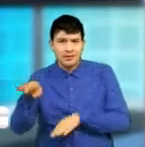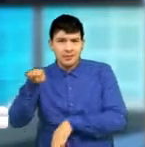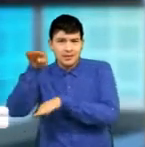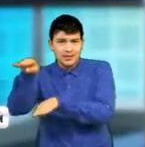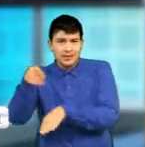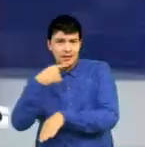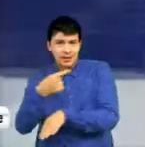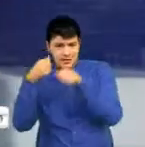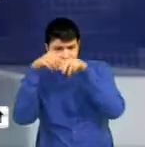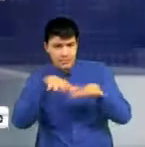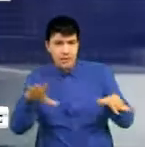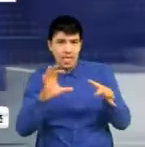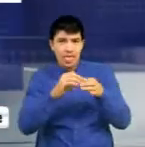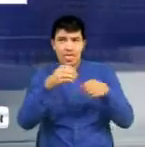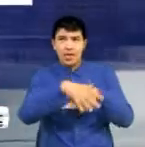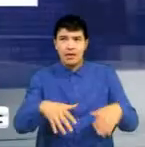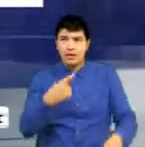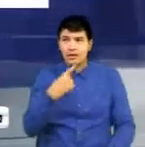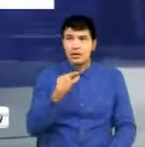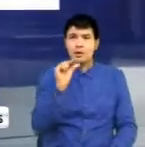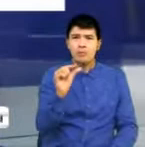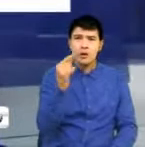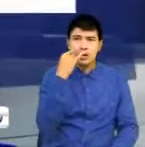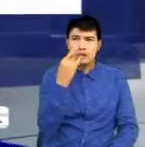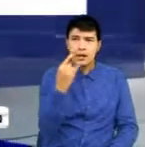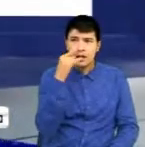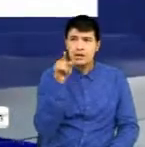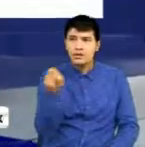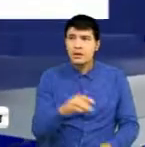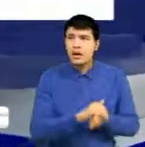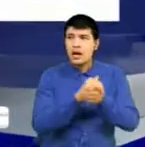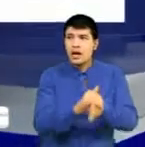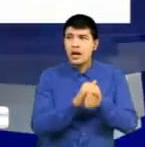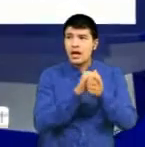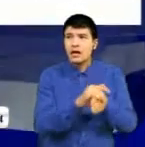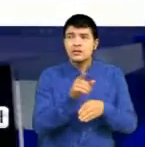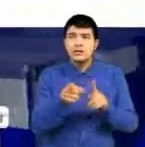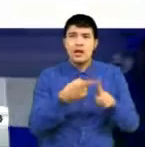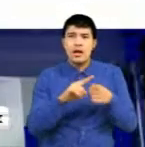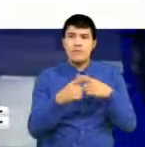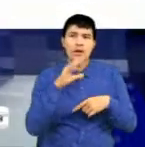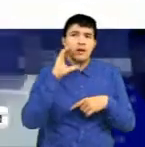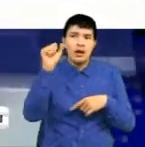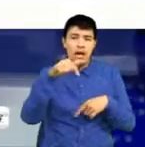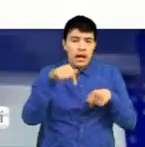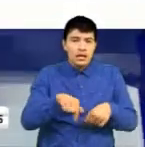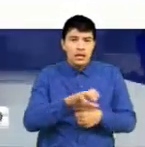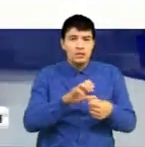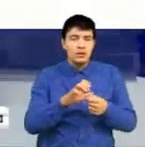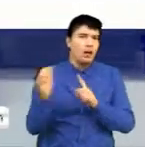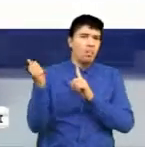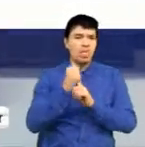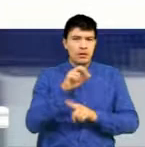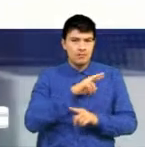en redes sociales? Poco interés de quienes agencian este canal y sus amigos de Ocaña por nuestra ciudad. A lo